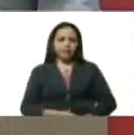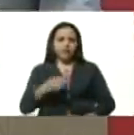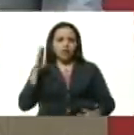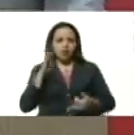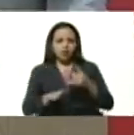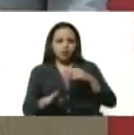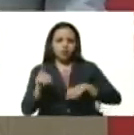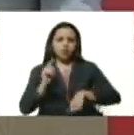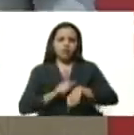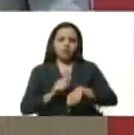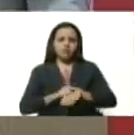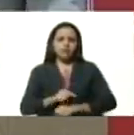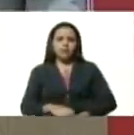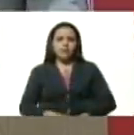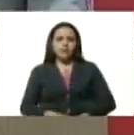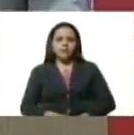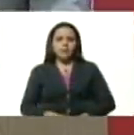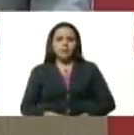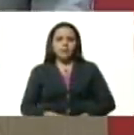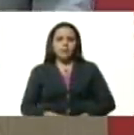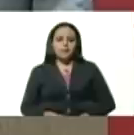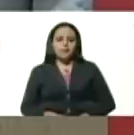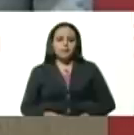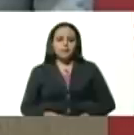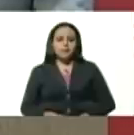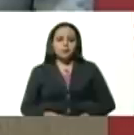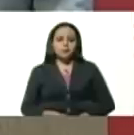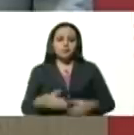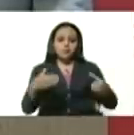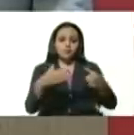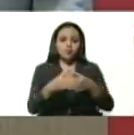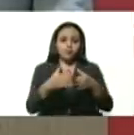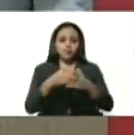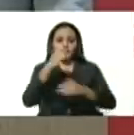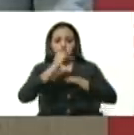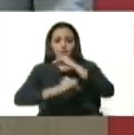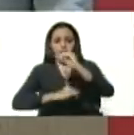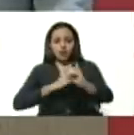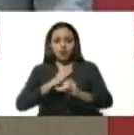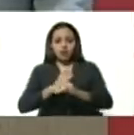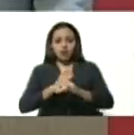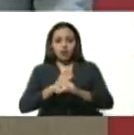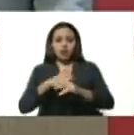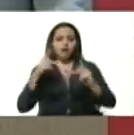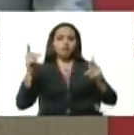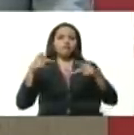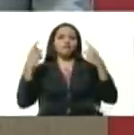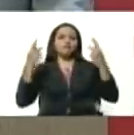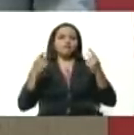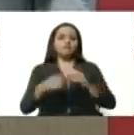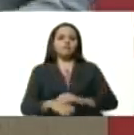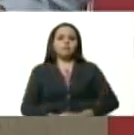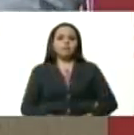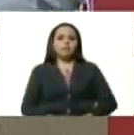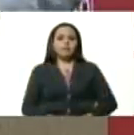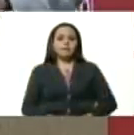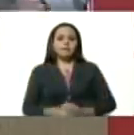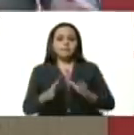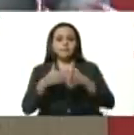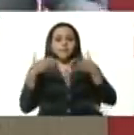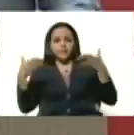últimos tiempos de las llamadas corporaciones mediáticas internacionales, esos grandes conglomerados que han